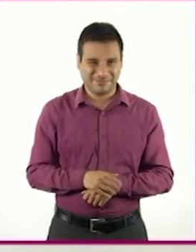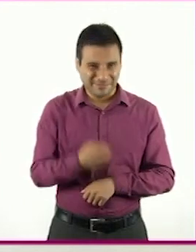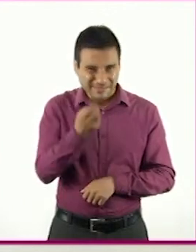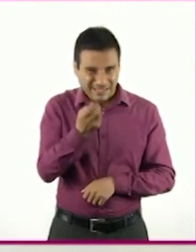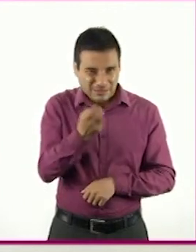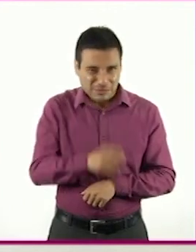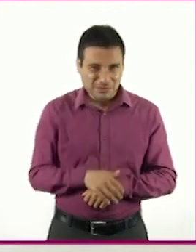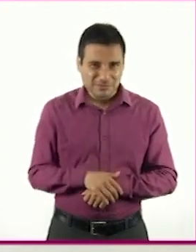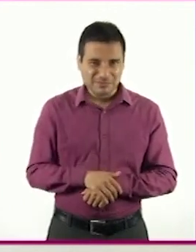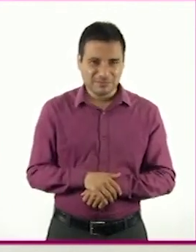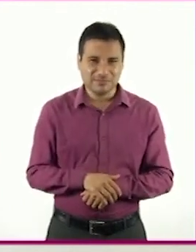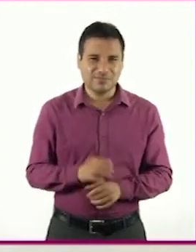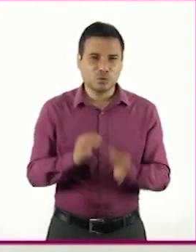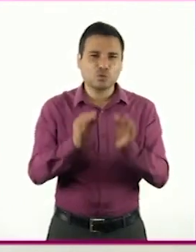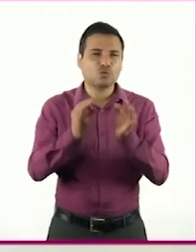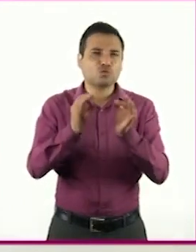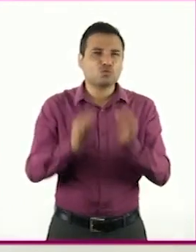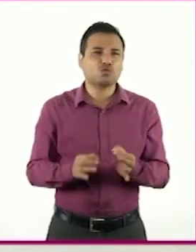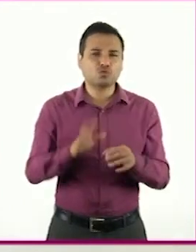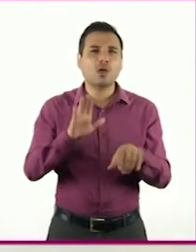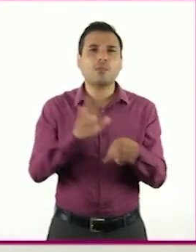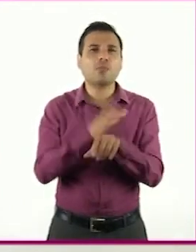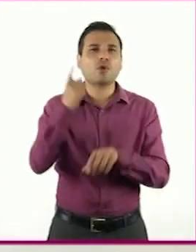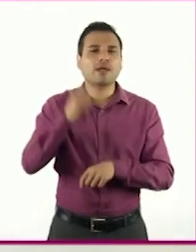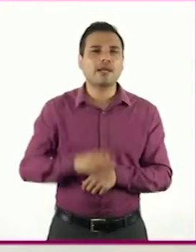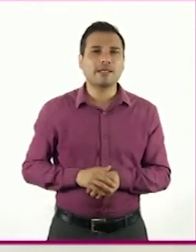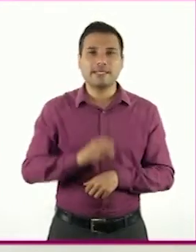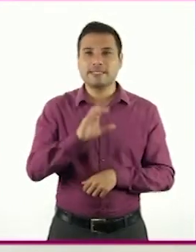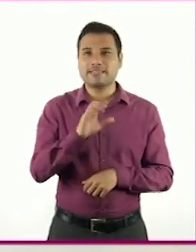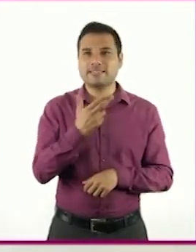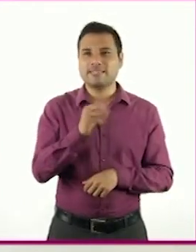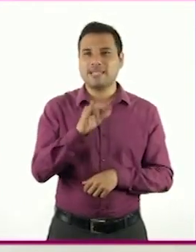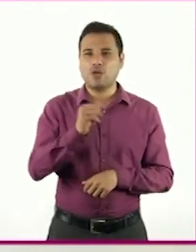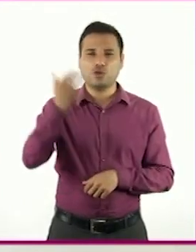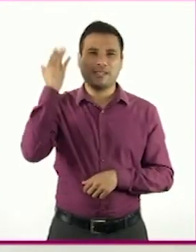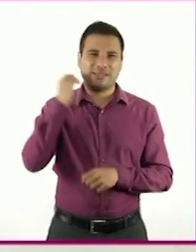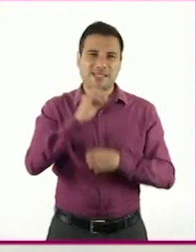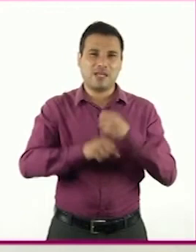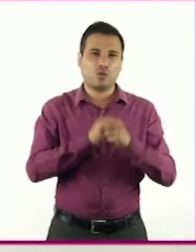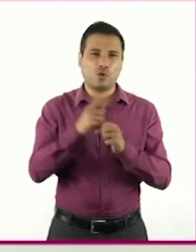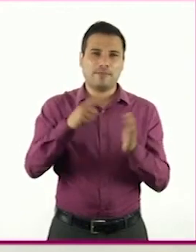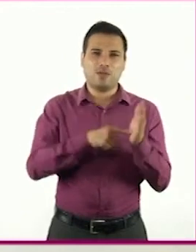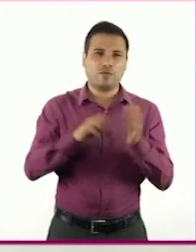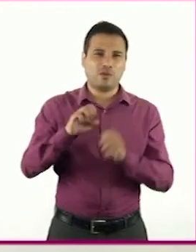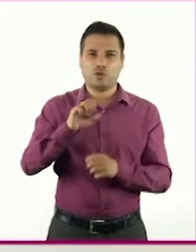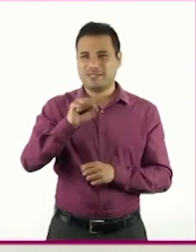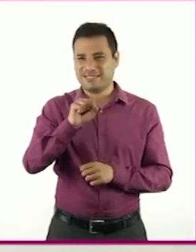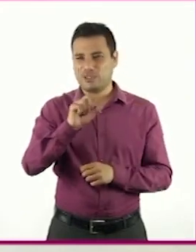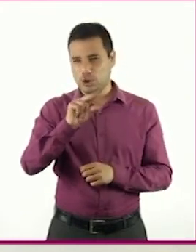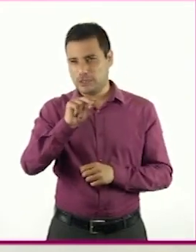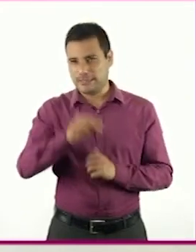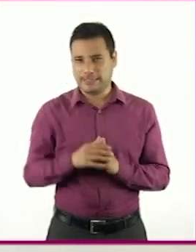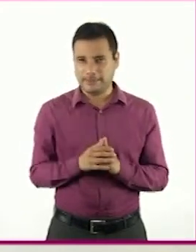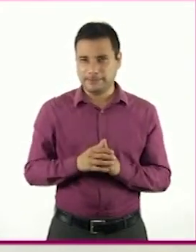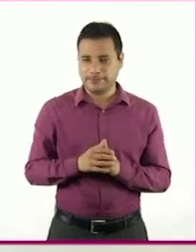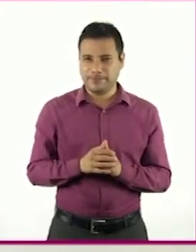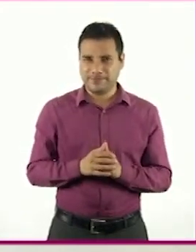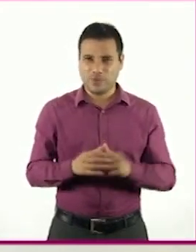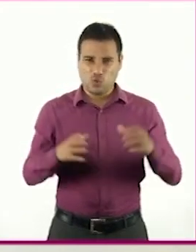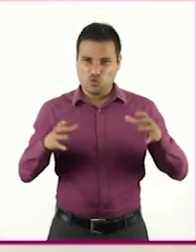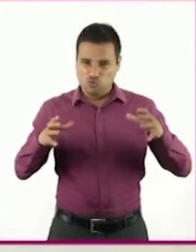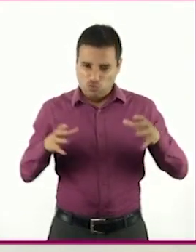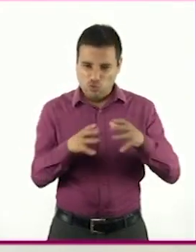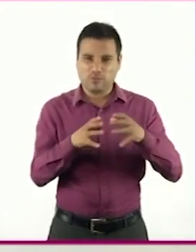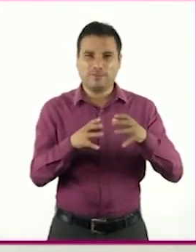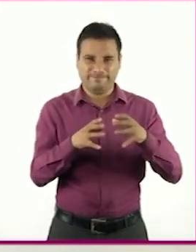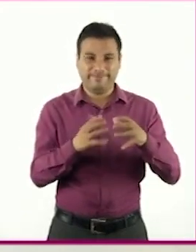celebración tiene su origen en las protestas chicanas de los años 60 y sobre todo en los 80, cuando retomaron la batalla de